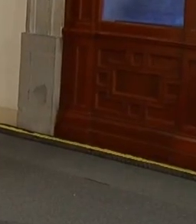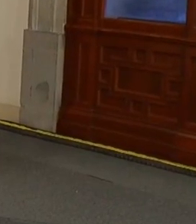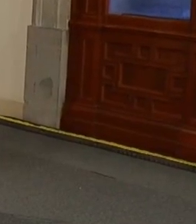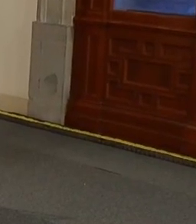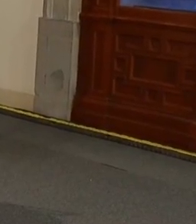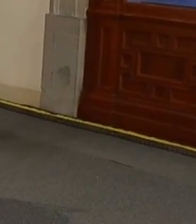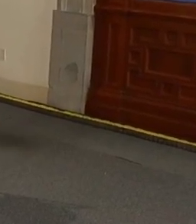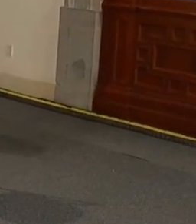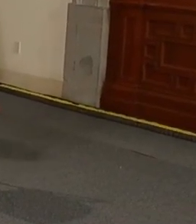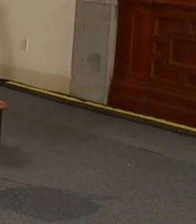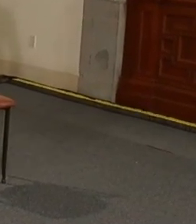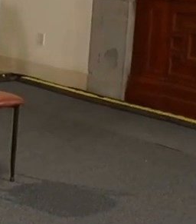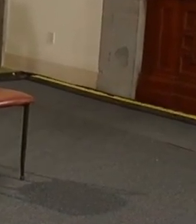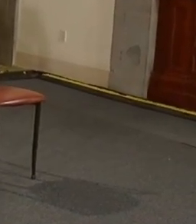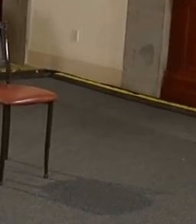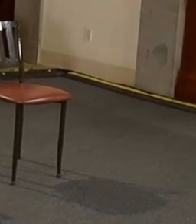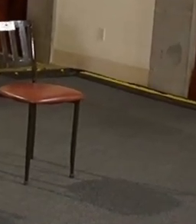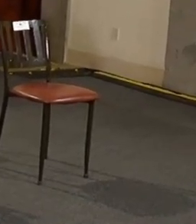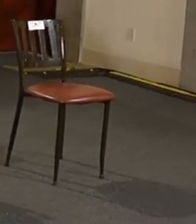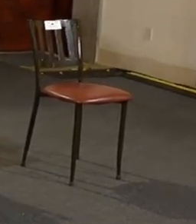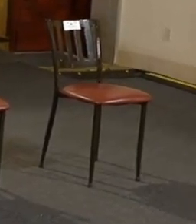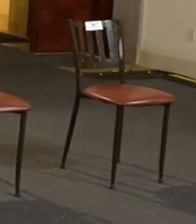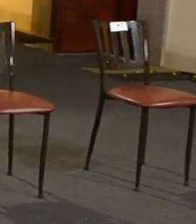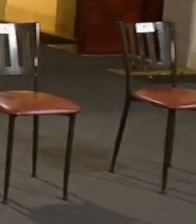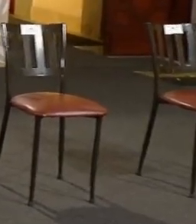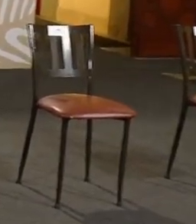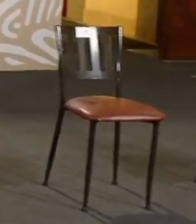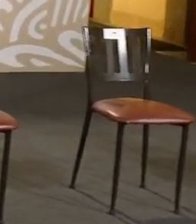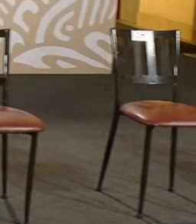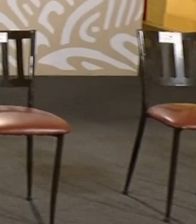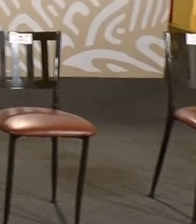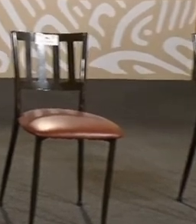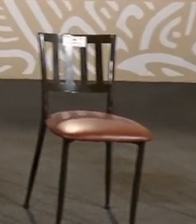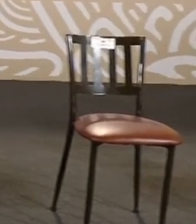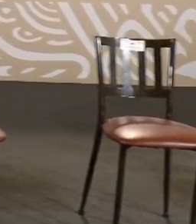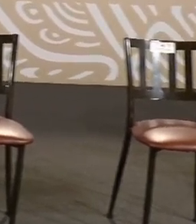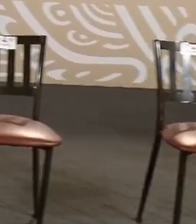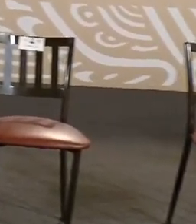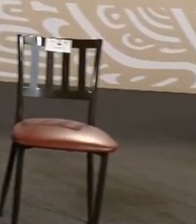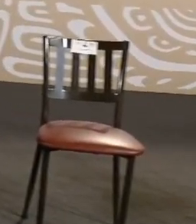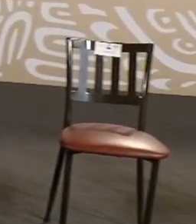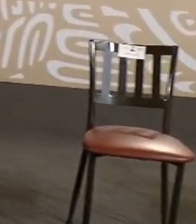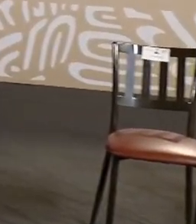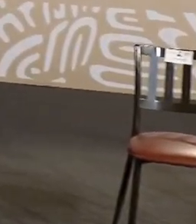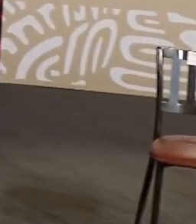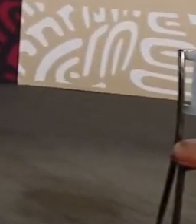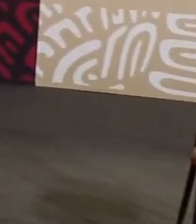electoral Buenos días Ánimo